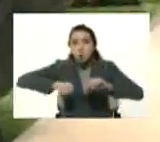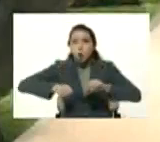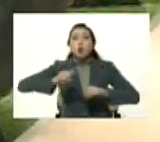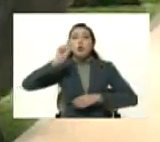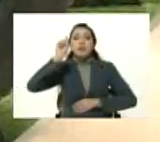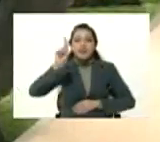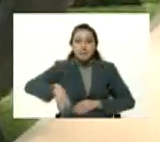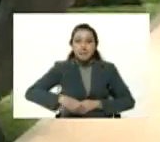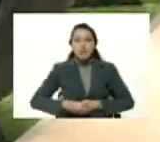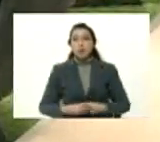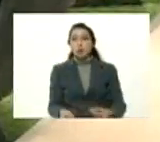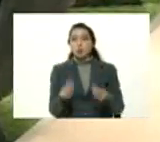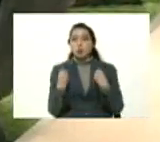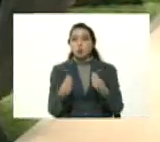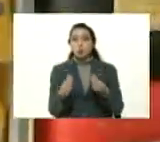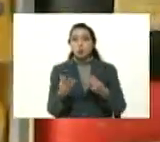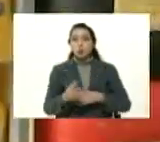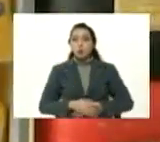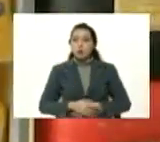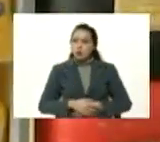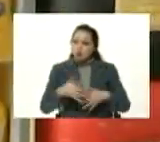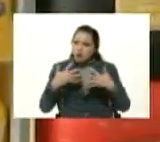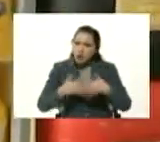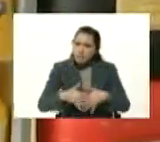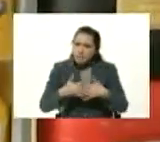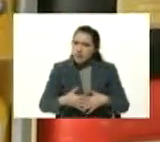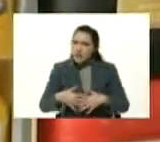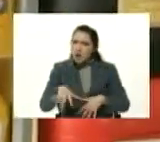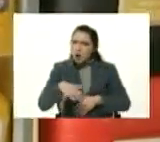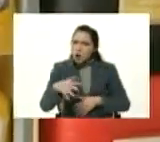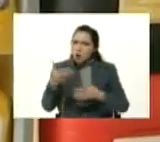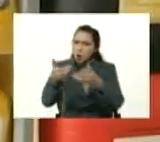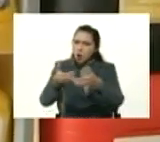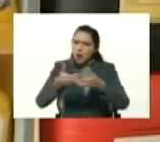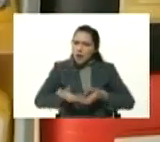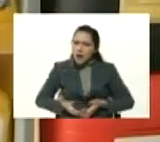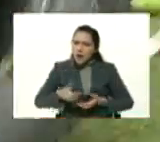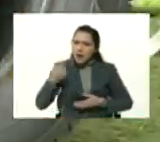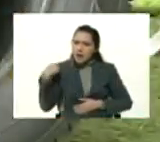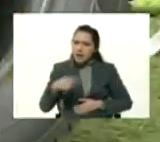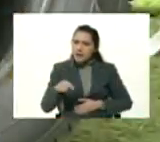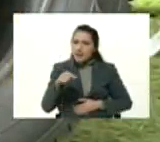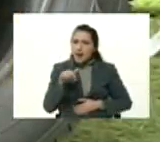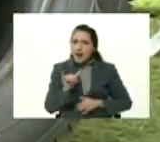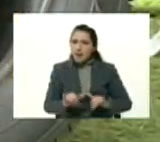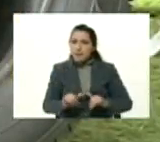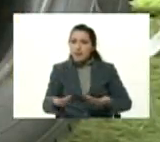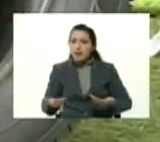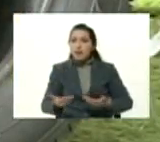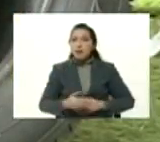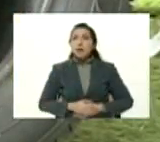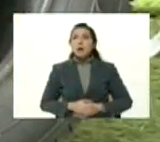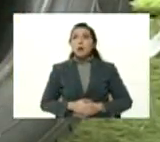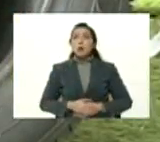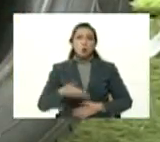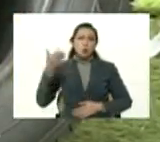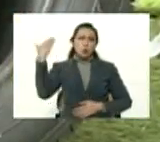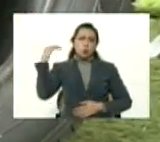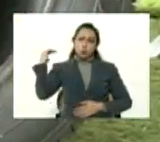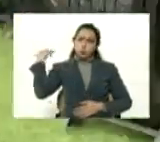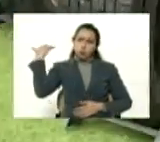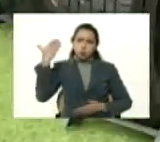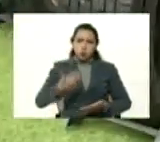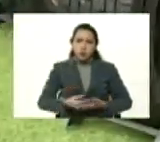Pero bastante. Sí. ¿Y sí, esa sí, maquinaria sí. ¿De dónde la trajeron? ¿Desde cuándo la tienen? La tenemos ya desde hace varios años. ¿Verdad?